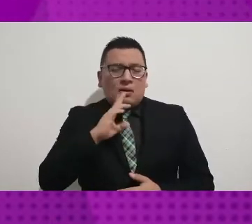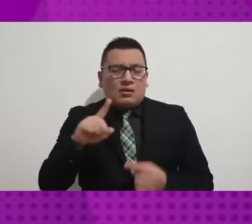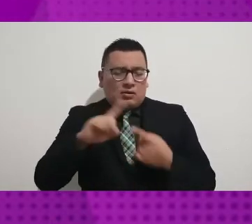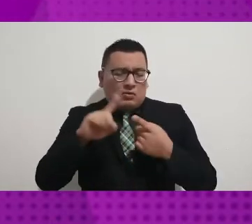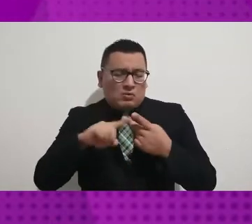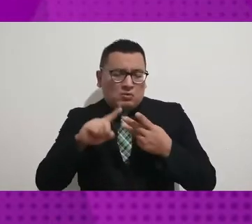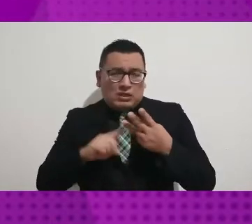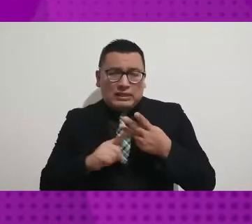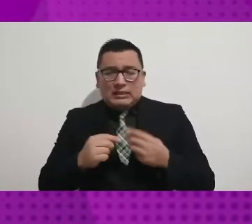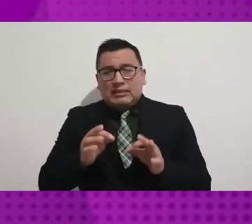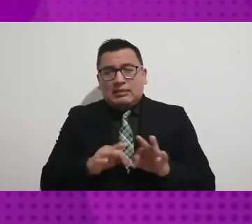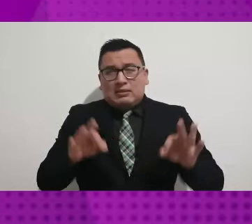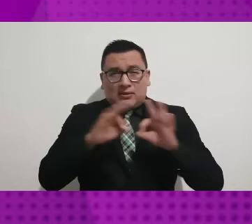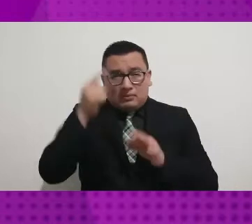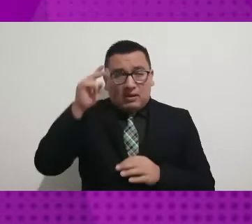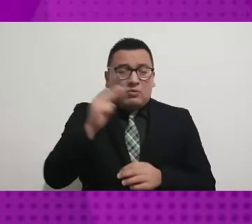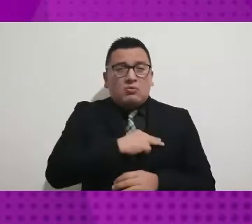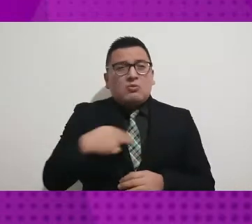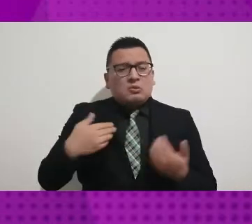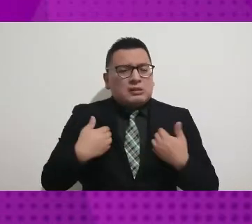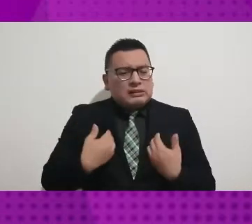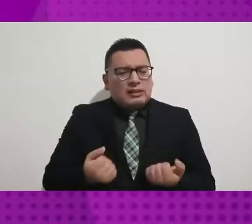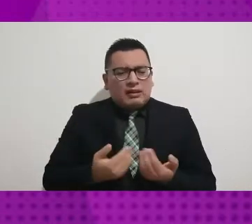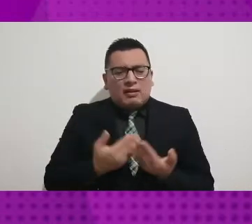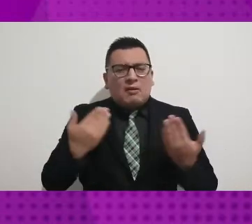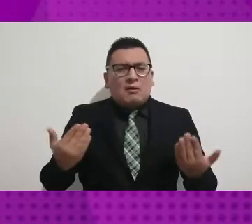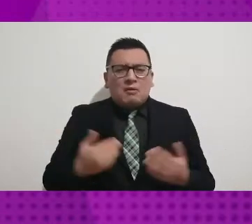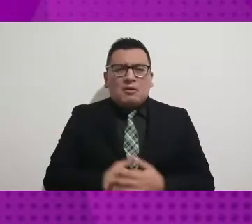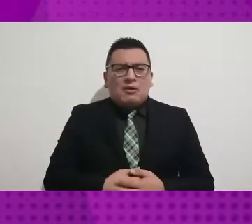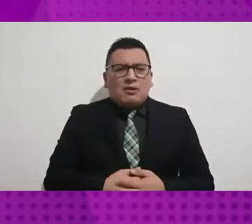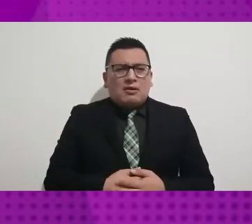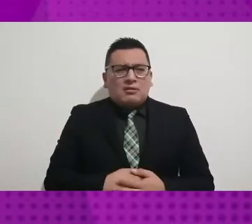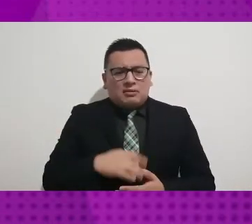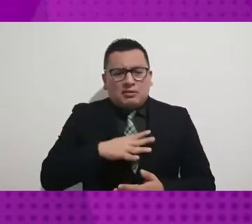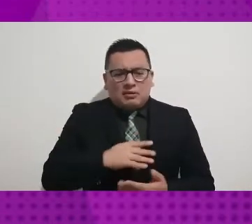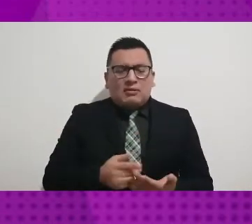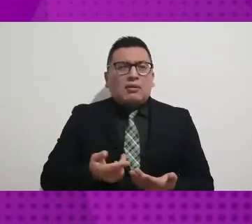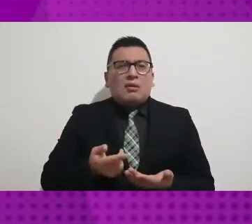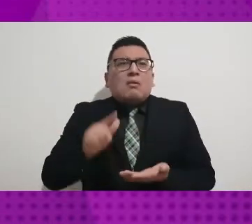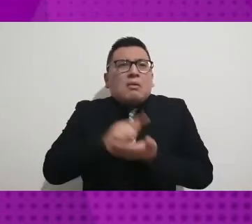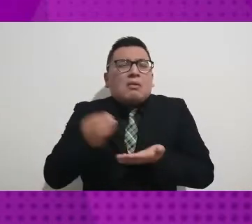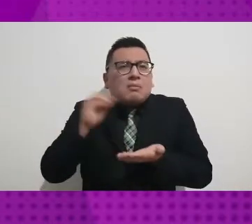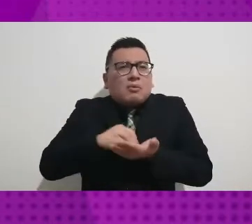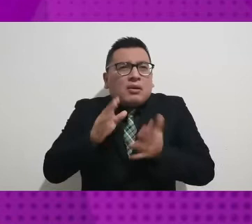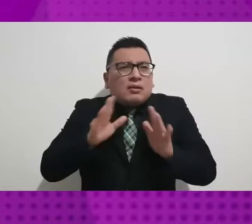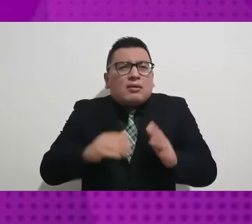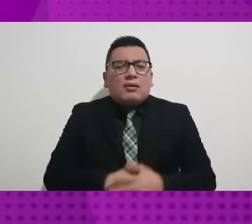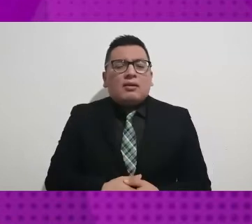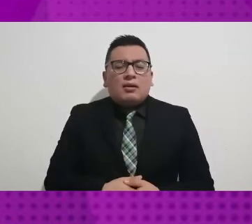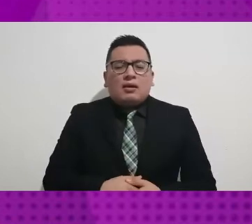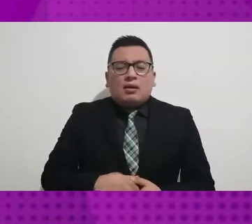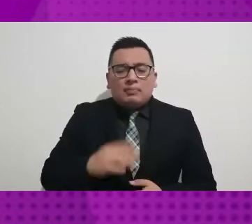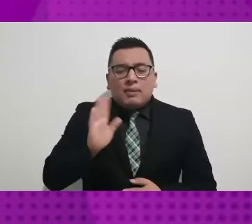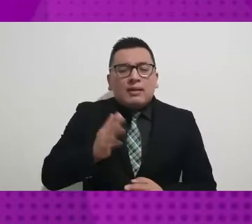mí me gustaría dividir 3 grandes apartados para entender en ese nuevo estadio donde están previstas constitucionalmente y